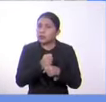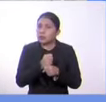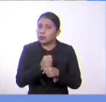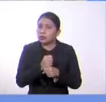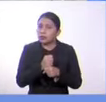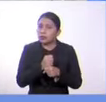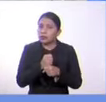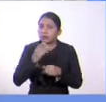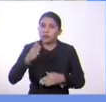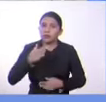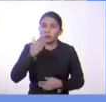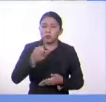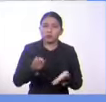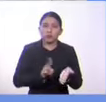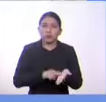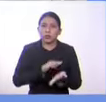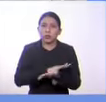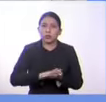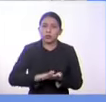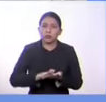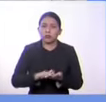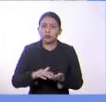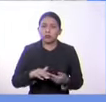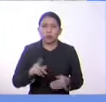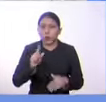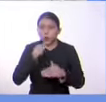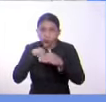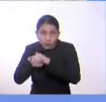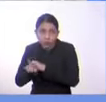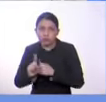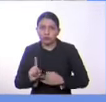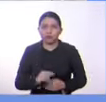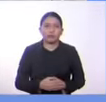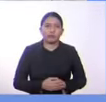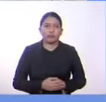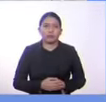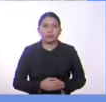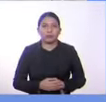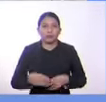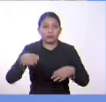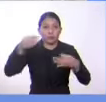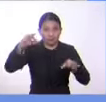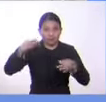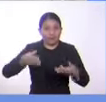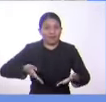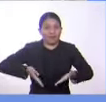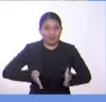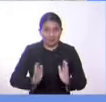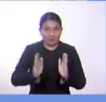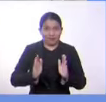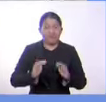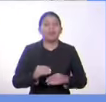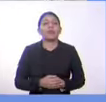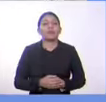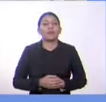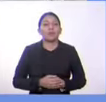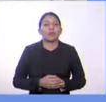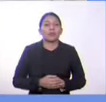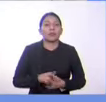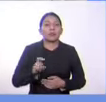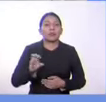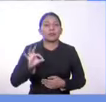a futuro limpias y libres. Ahora, la partida de nacimiento de las reformas electorales que están vinculadas a